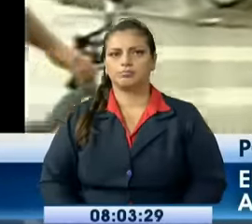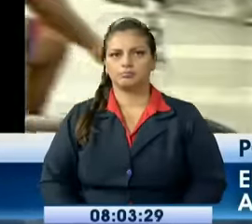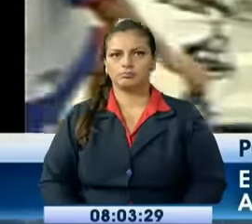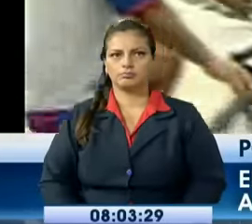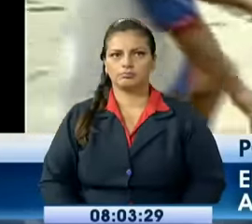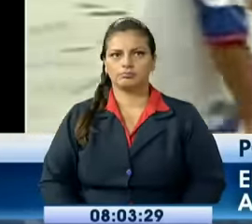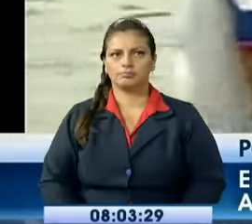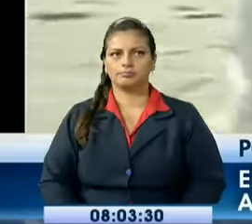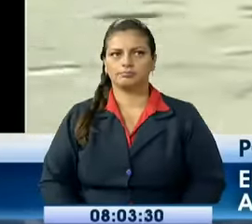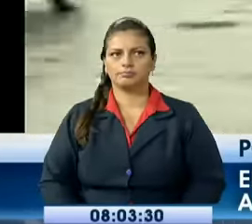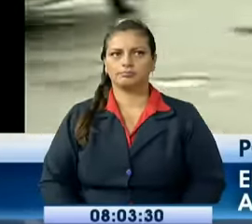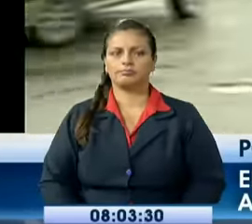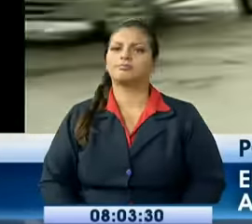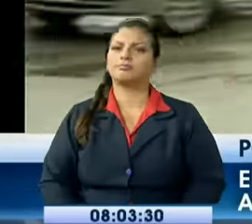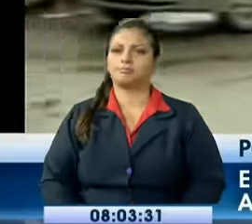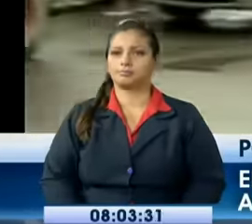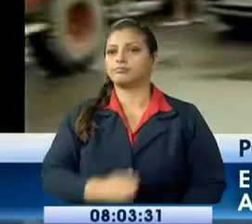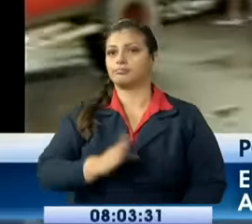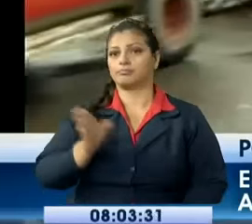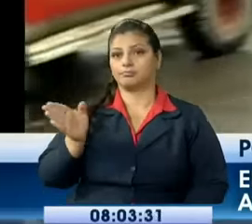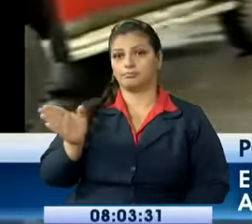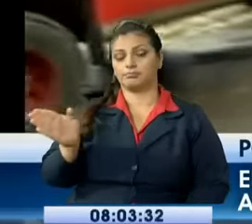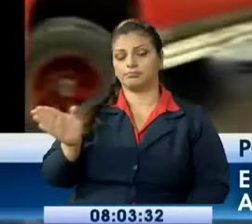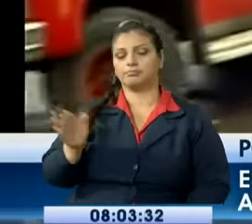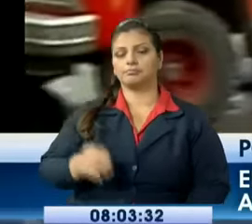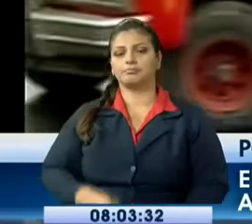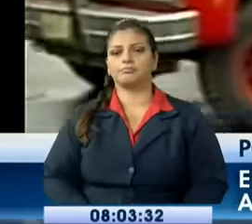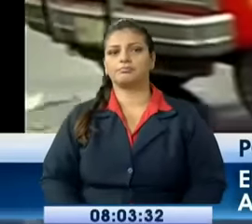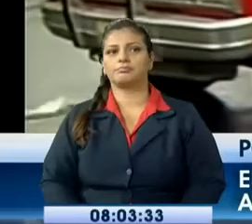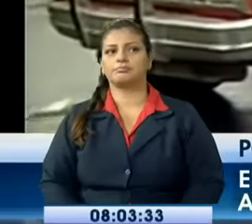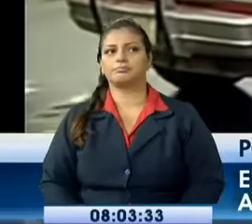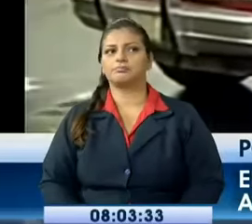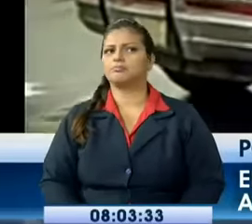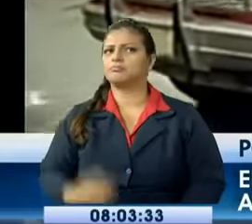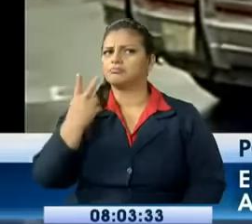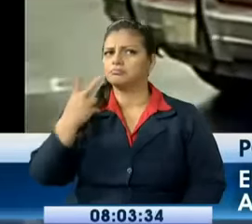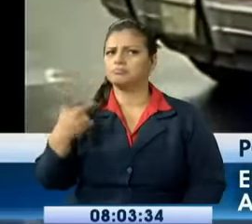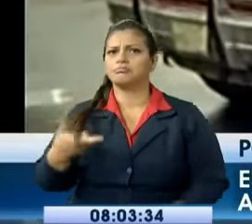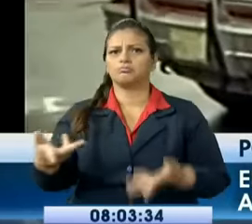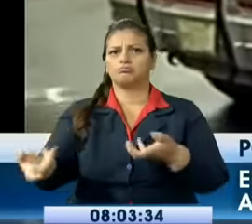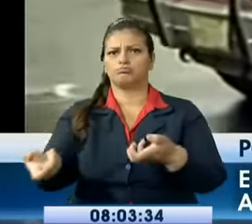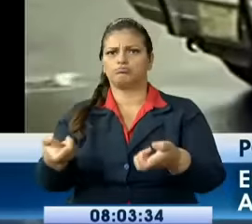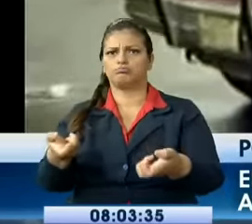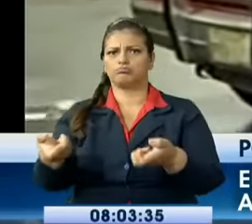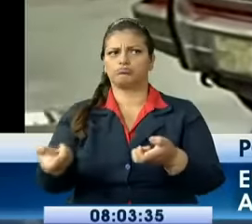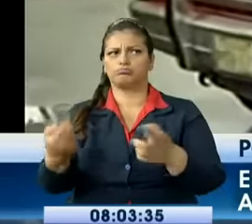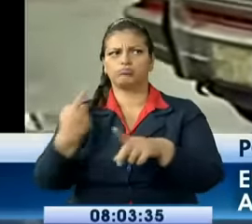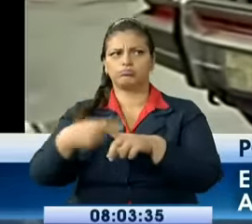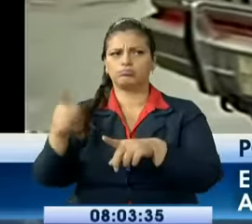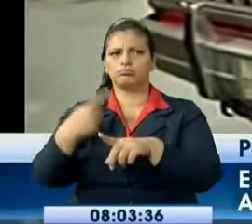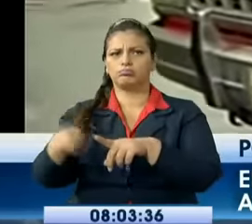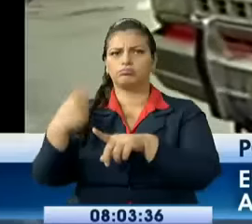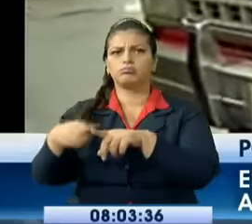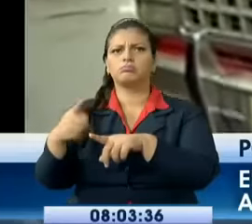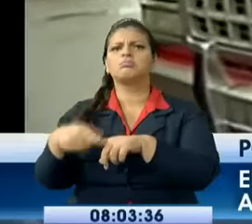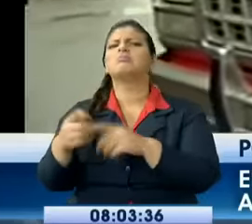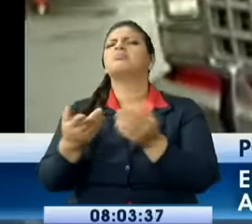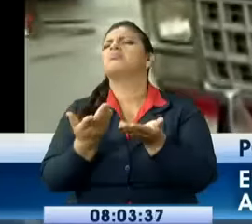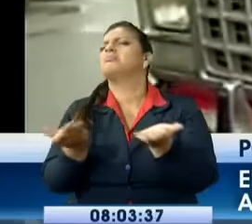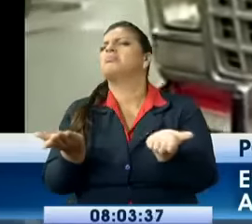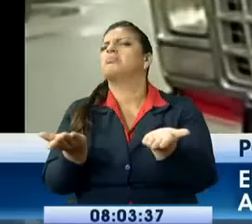apreciar también de este lado, veamos como ya hay varios camiones que están parqueados a la espera de